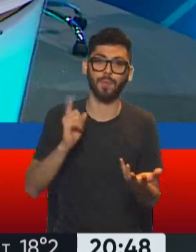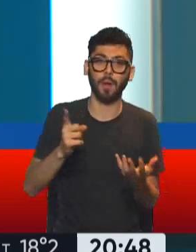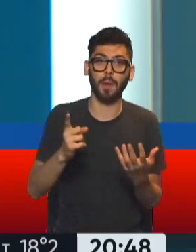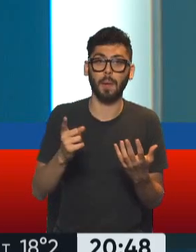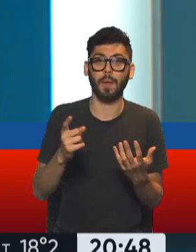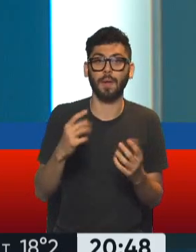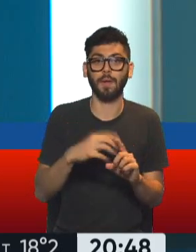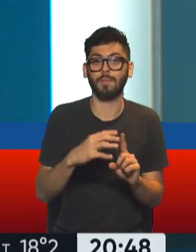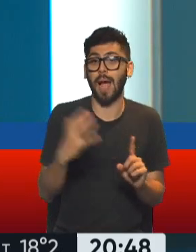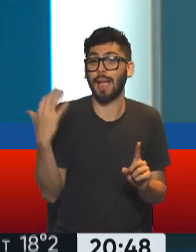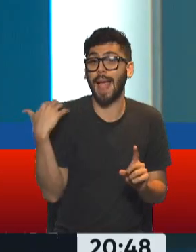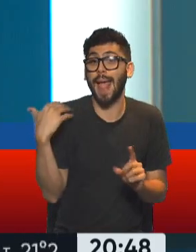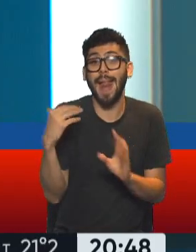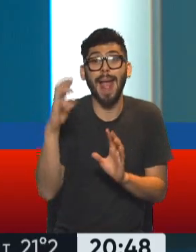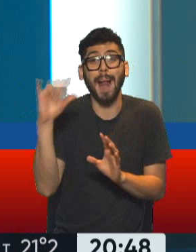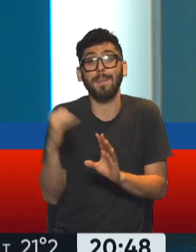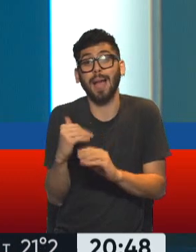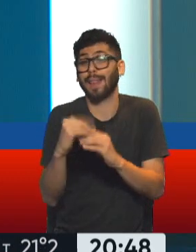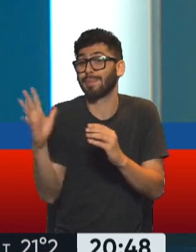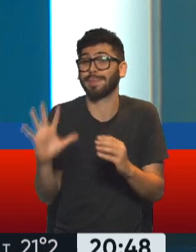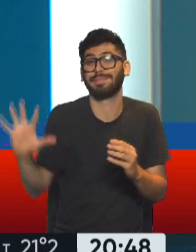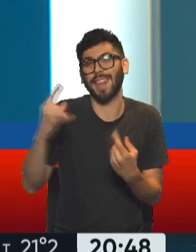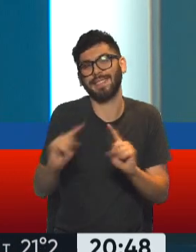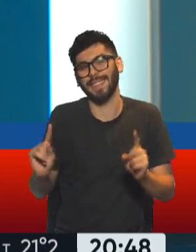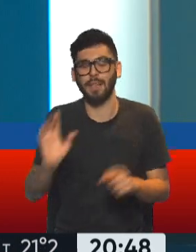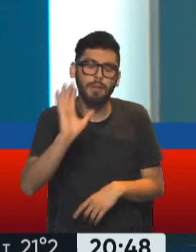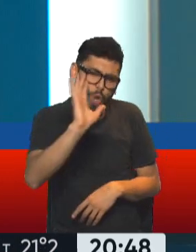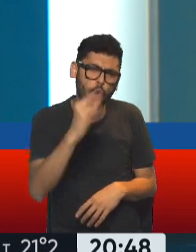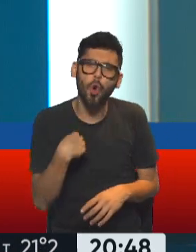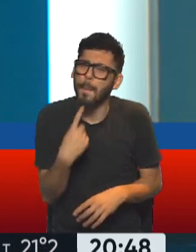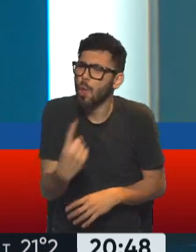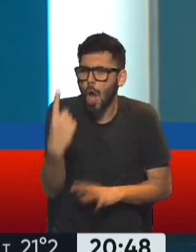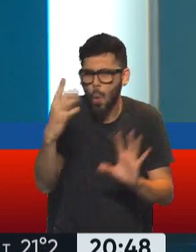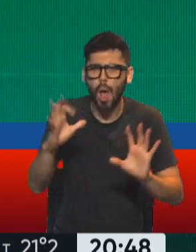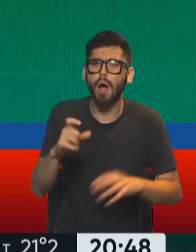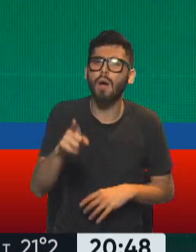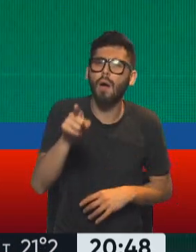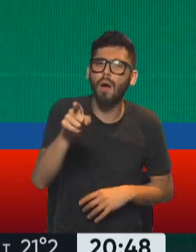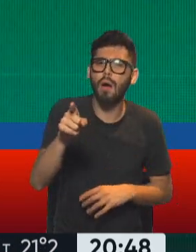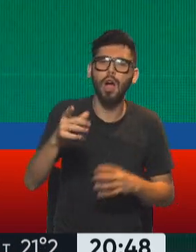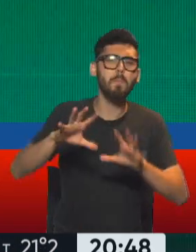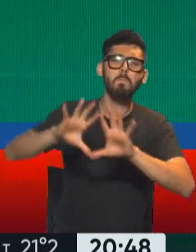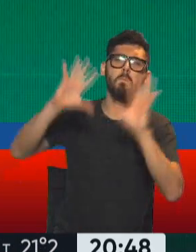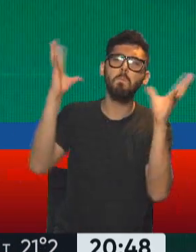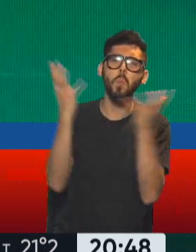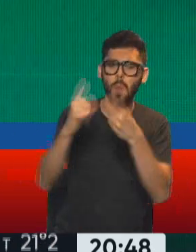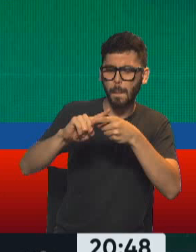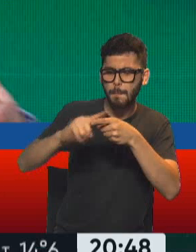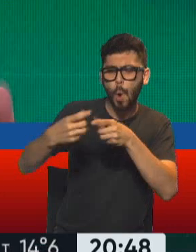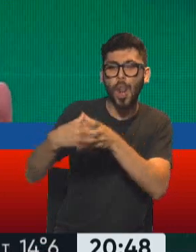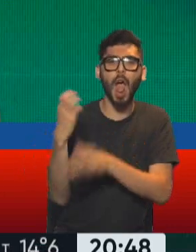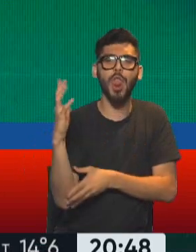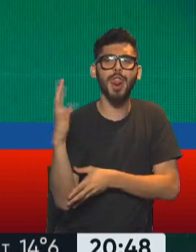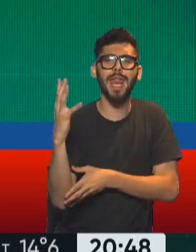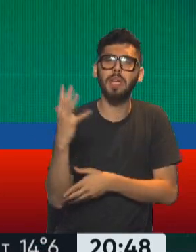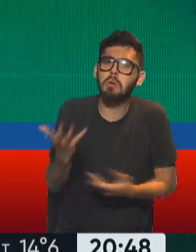es una pregunta sólo si mira qué pasa con la derecha en el mundo porque por